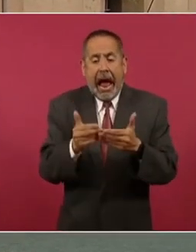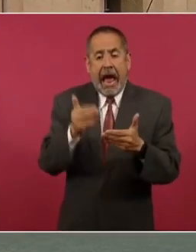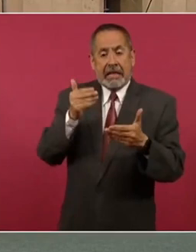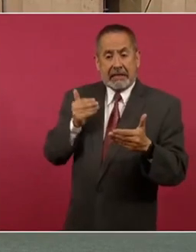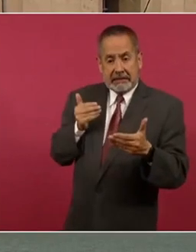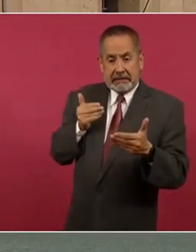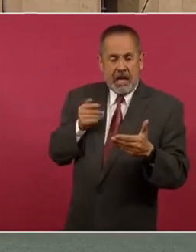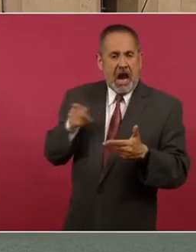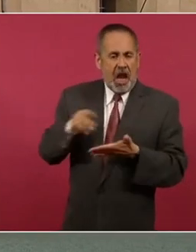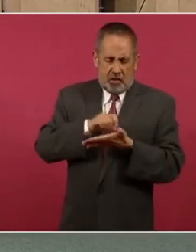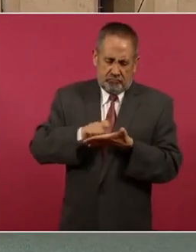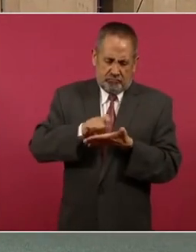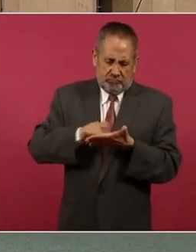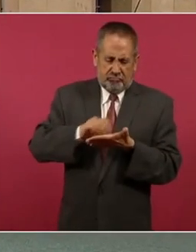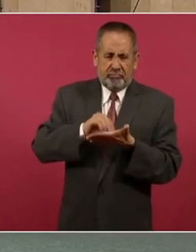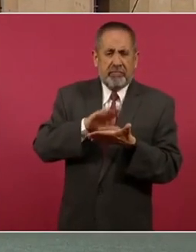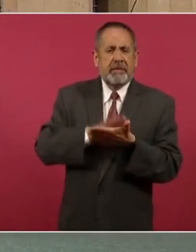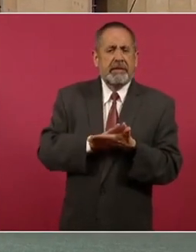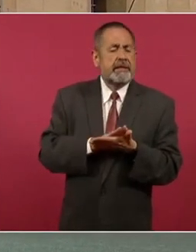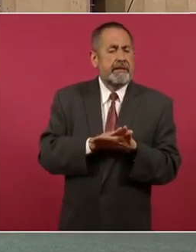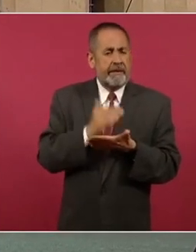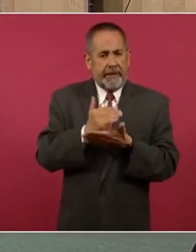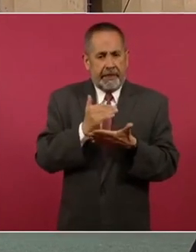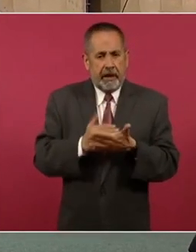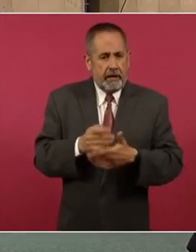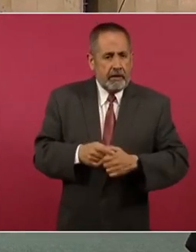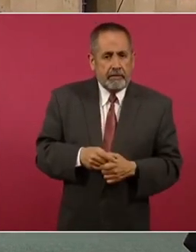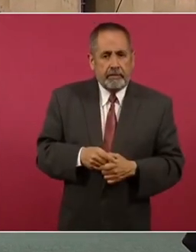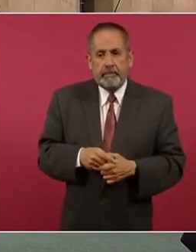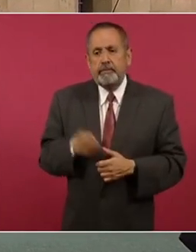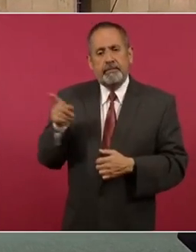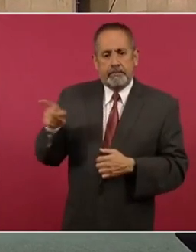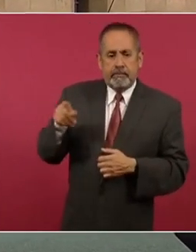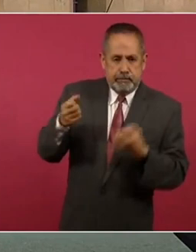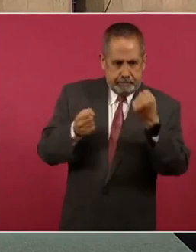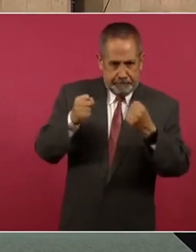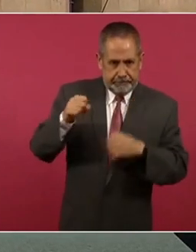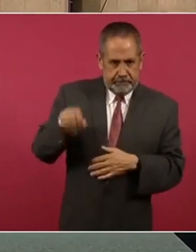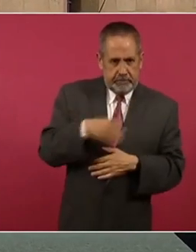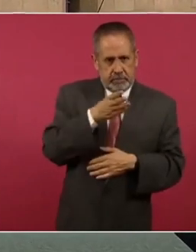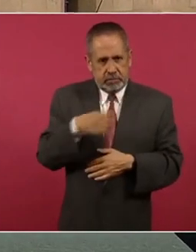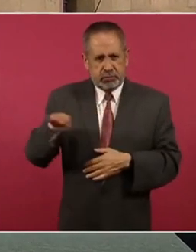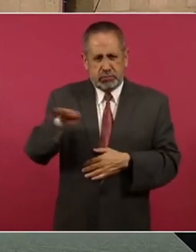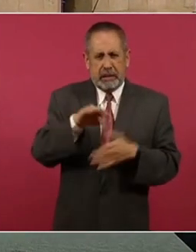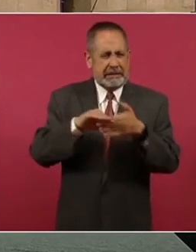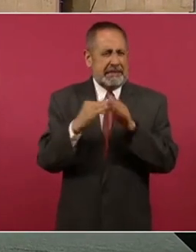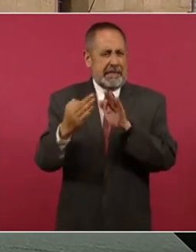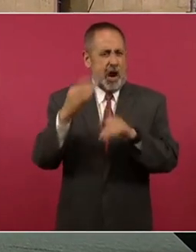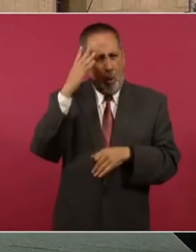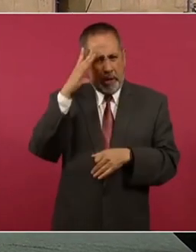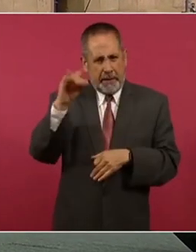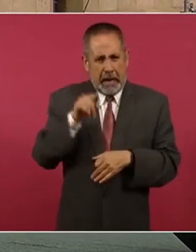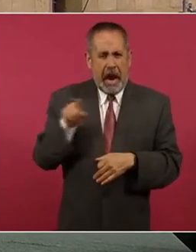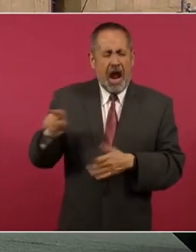apuntes que sobre la carretera en la cercanía de Cuernavaca